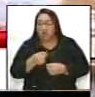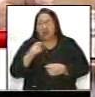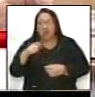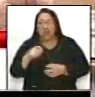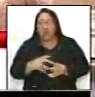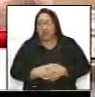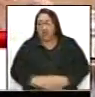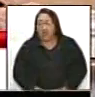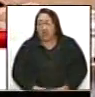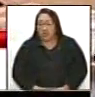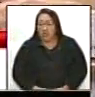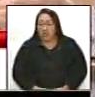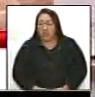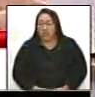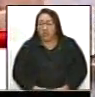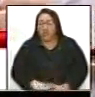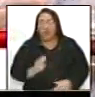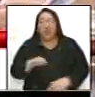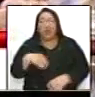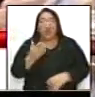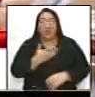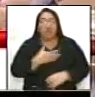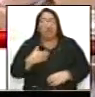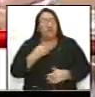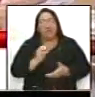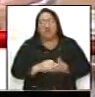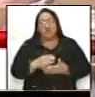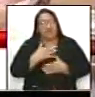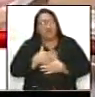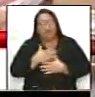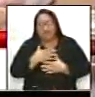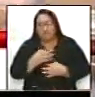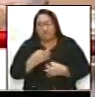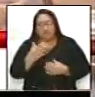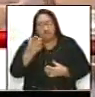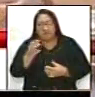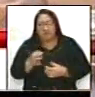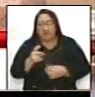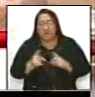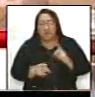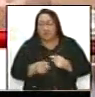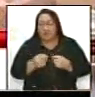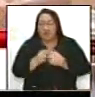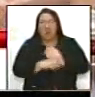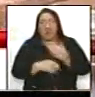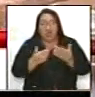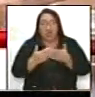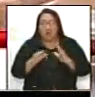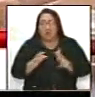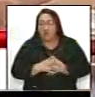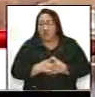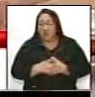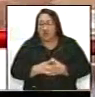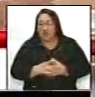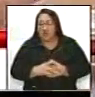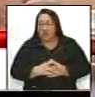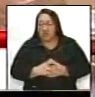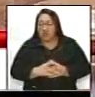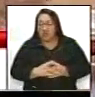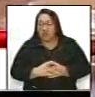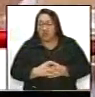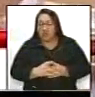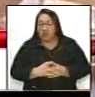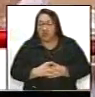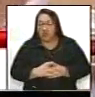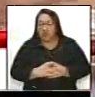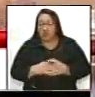necesidades. Después, presidente, por más simpatía que tengamos a países abiertos y hermanos, con respecto a